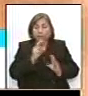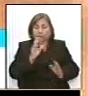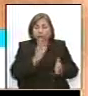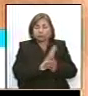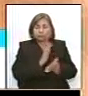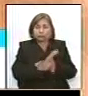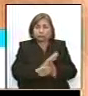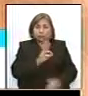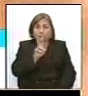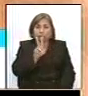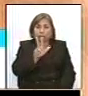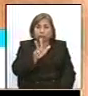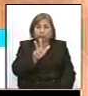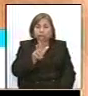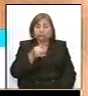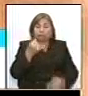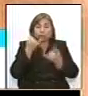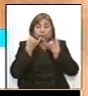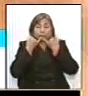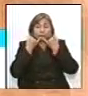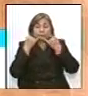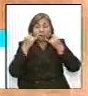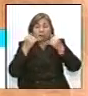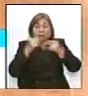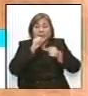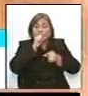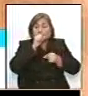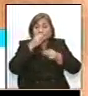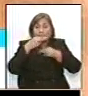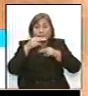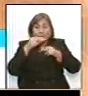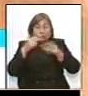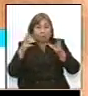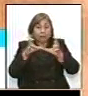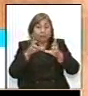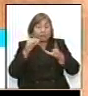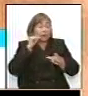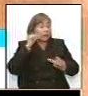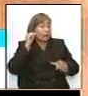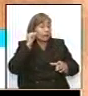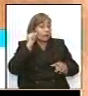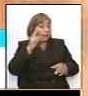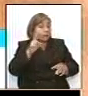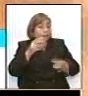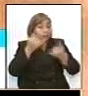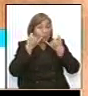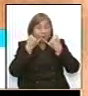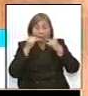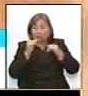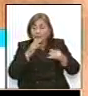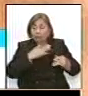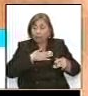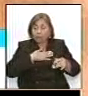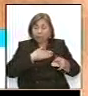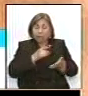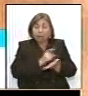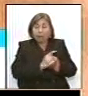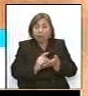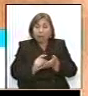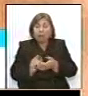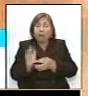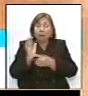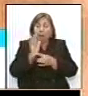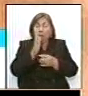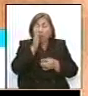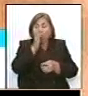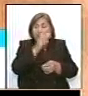del informe, respecto al reportaje emitido ayer sobre dos informes de mi semana de representación,